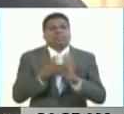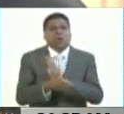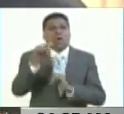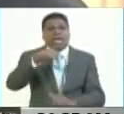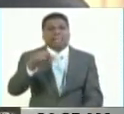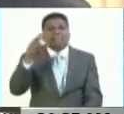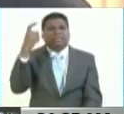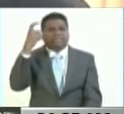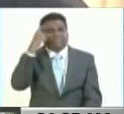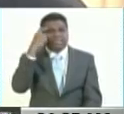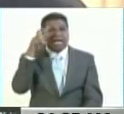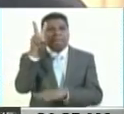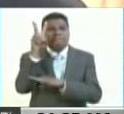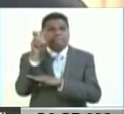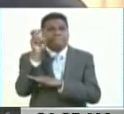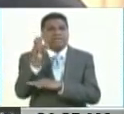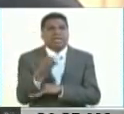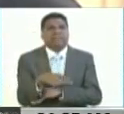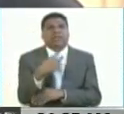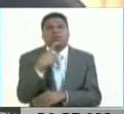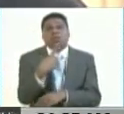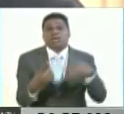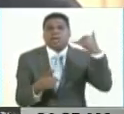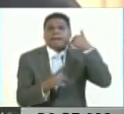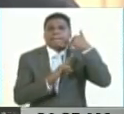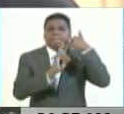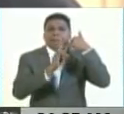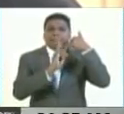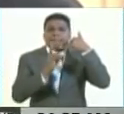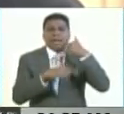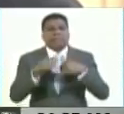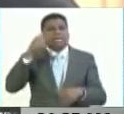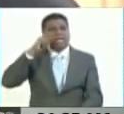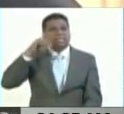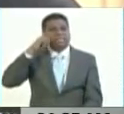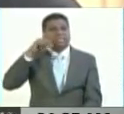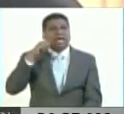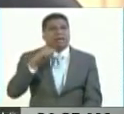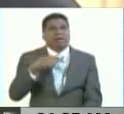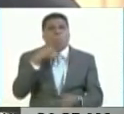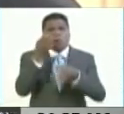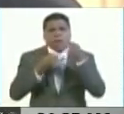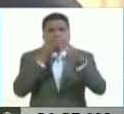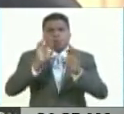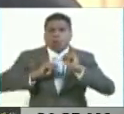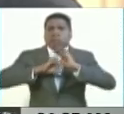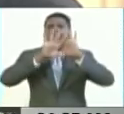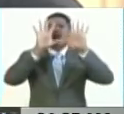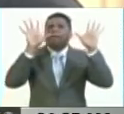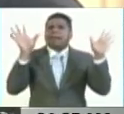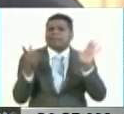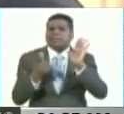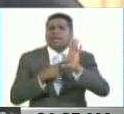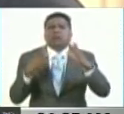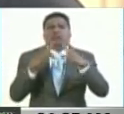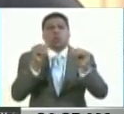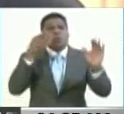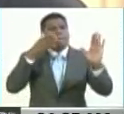lo como pudo apuntar el presidente de CanTV, que lo tuvo en una entrevista el día sábado y hizo una explicación concreta de todo lo que estaba